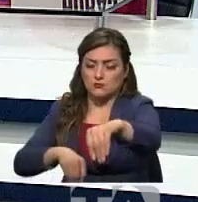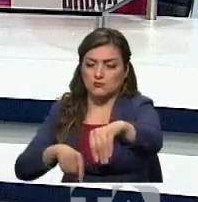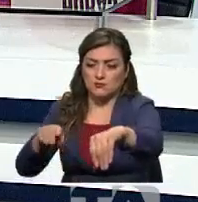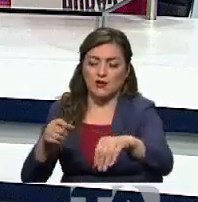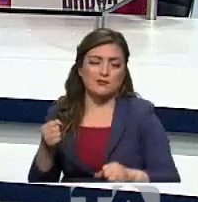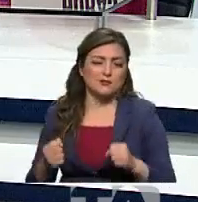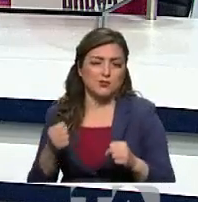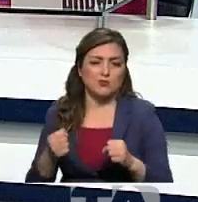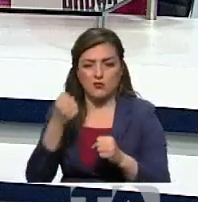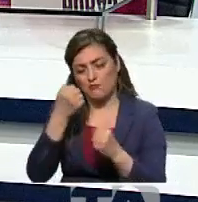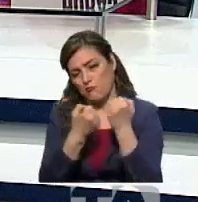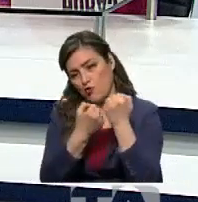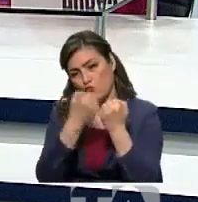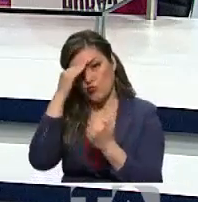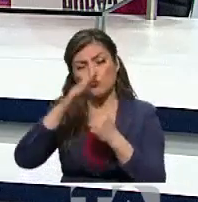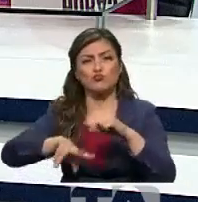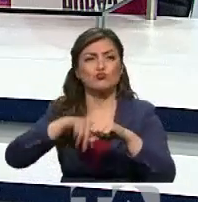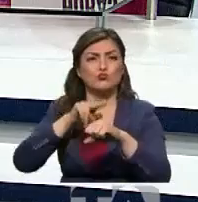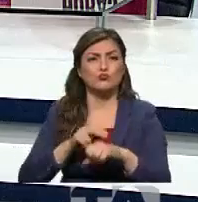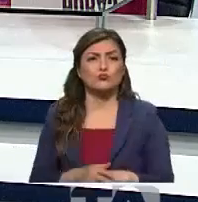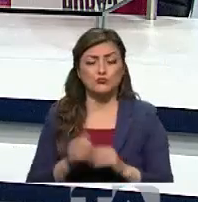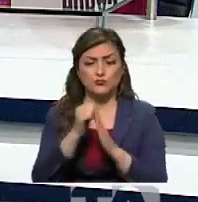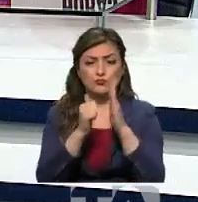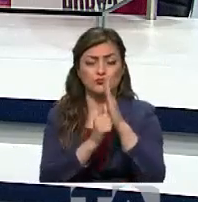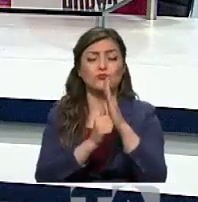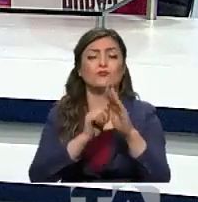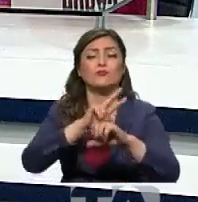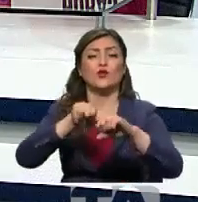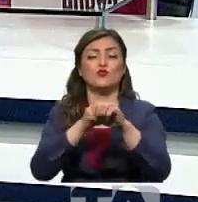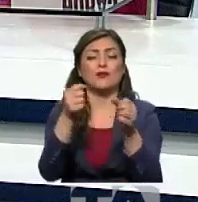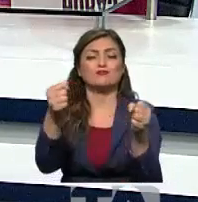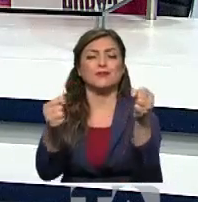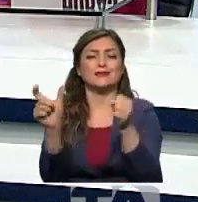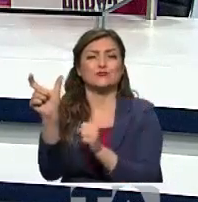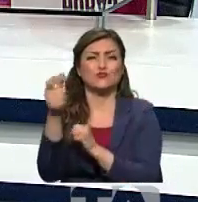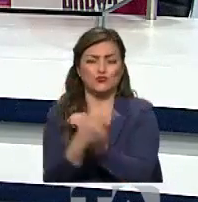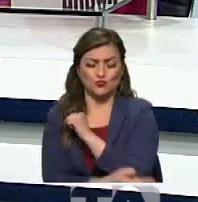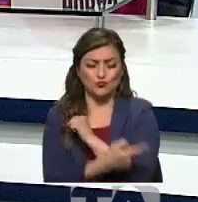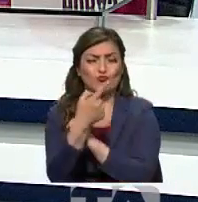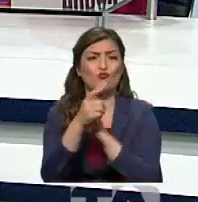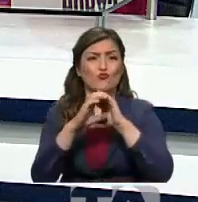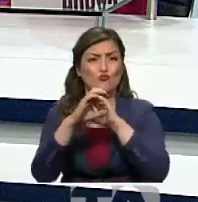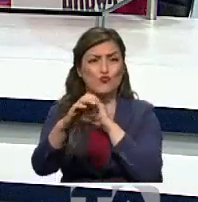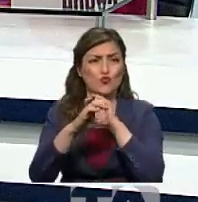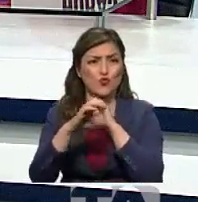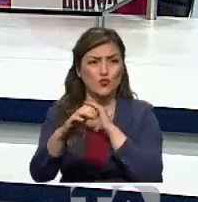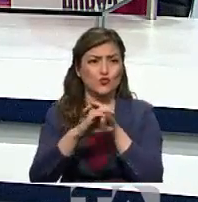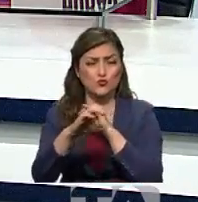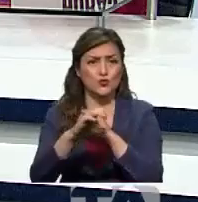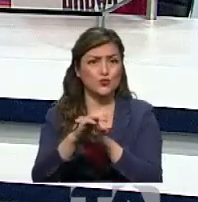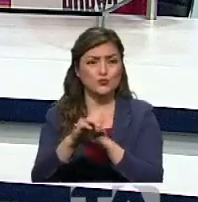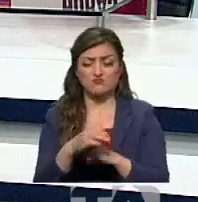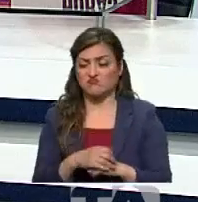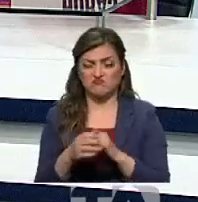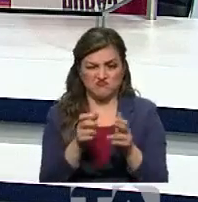vías con el apoyo de la Policía Nacional, también a la Agencia Nacional de Tránsito para que sancione a los buses, a los conductores que no respeten